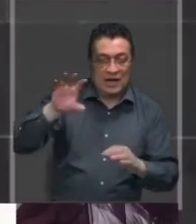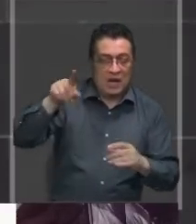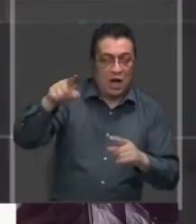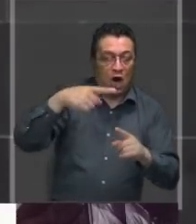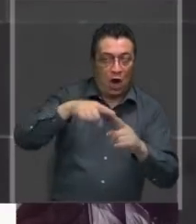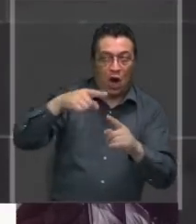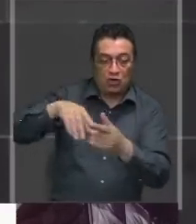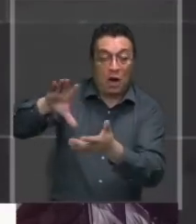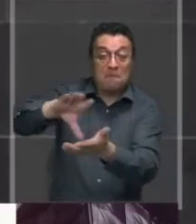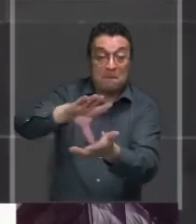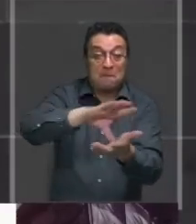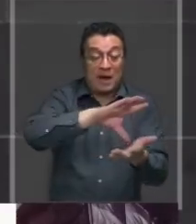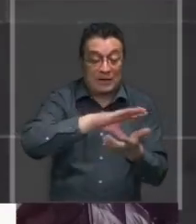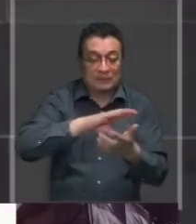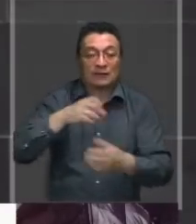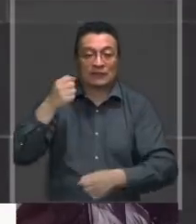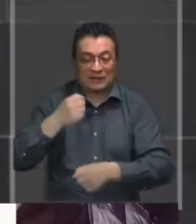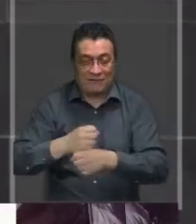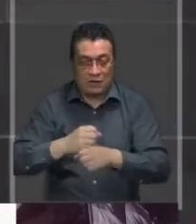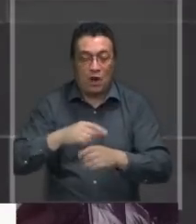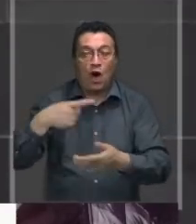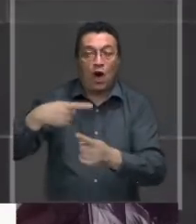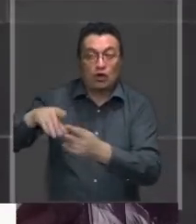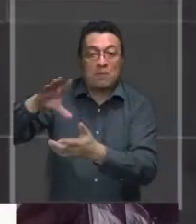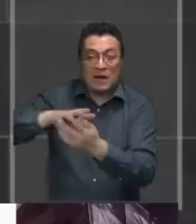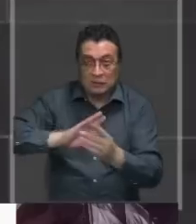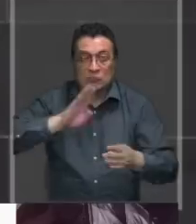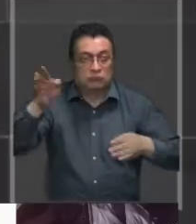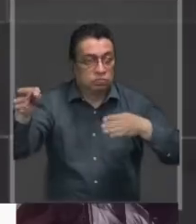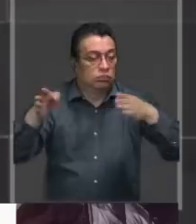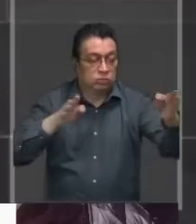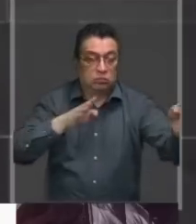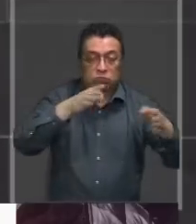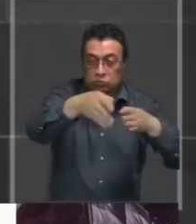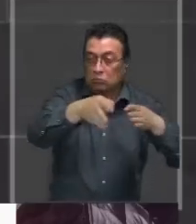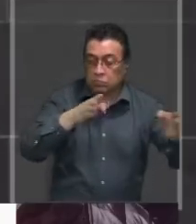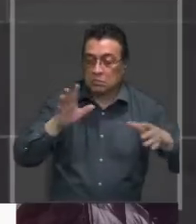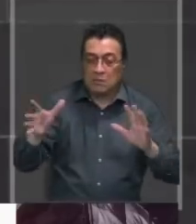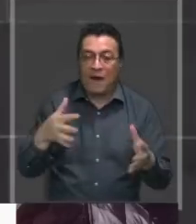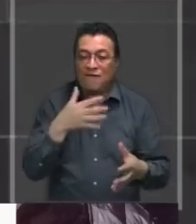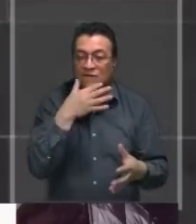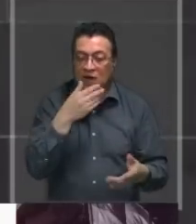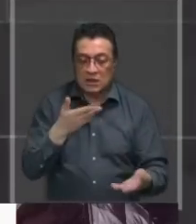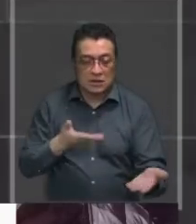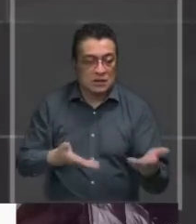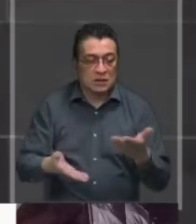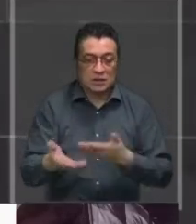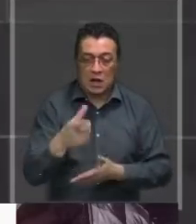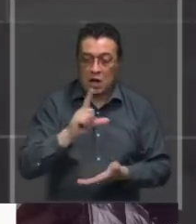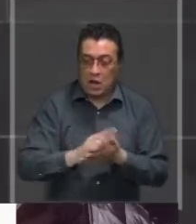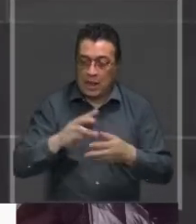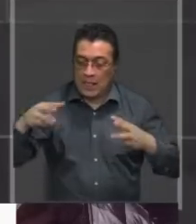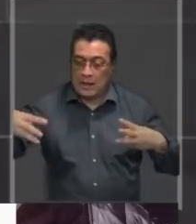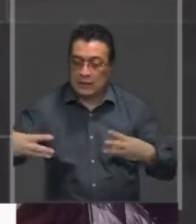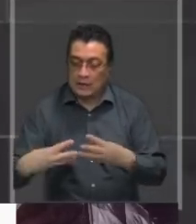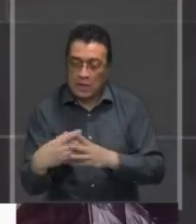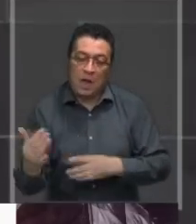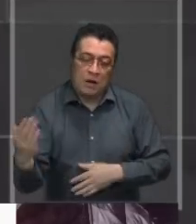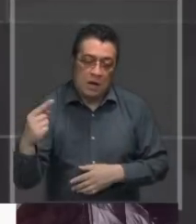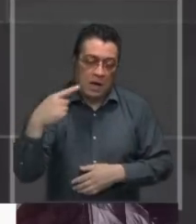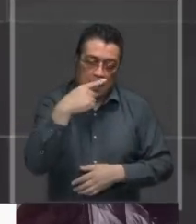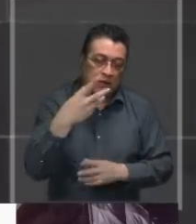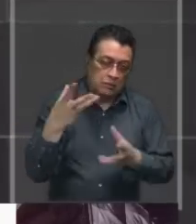otra nacionalidad operando en países extranjeros para poder hacer, digamos, facilitar la instalación de redes de recepción